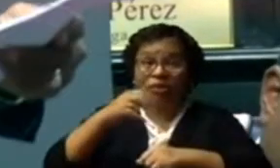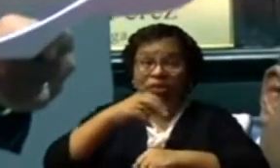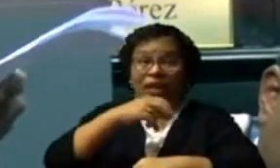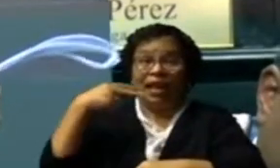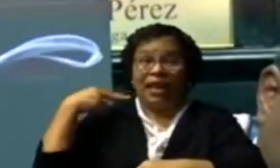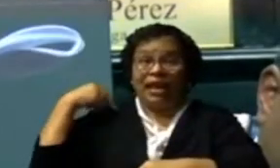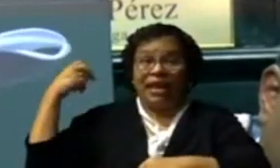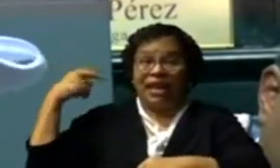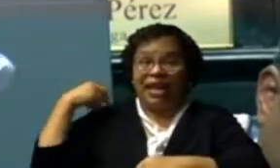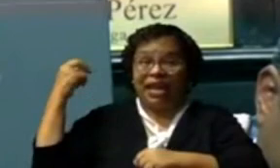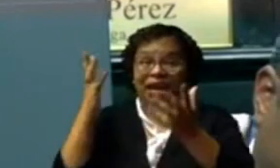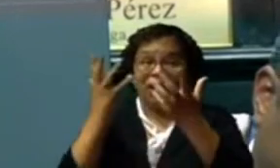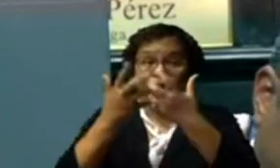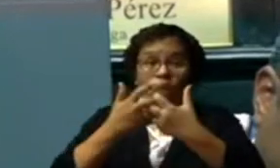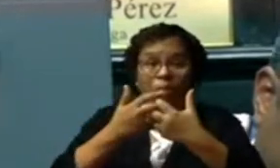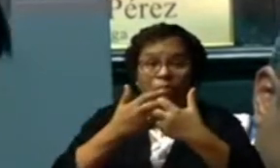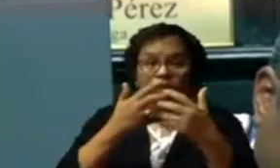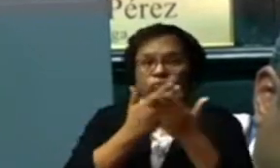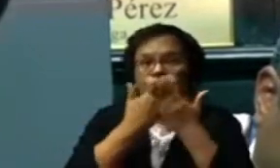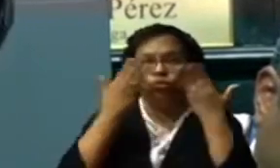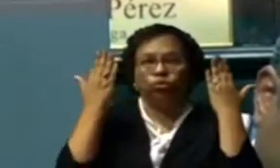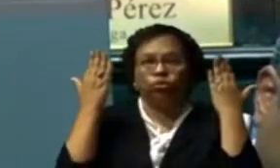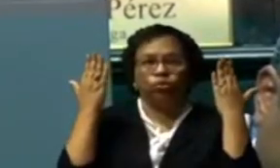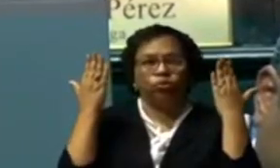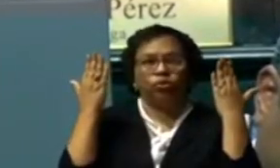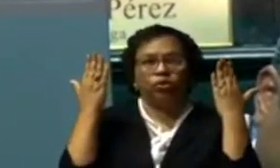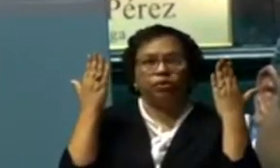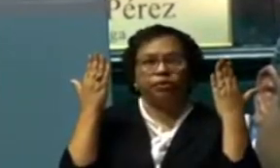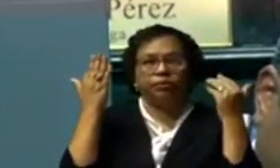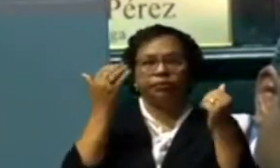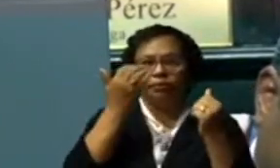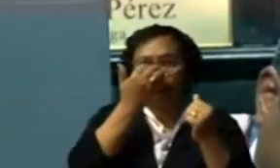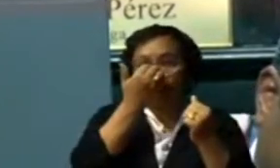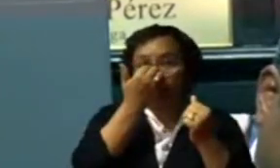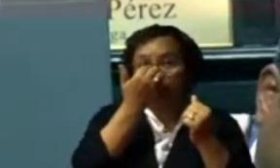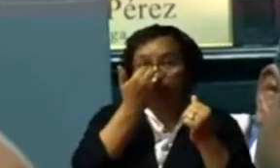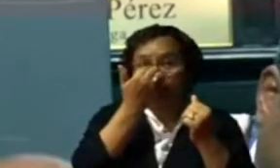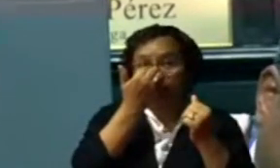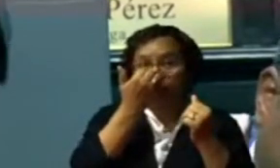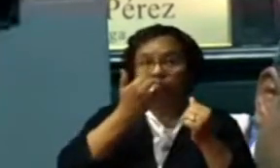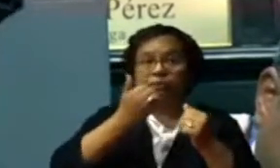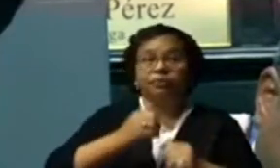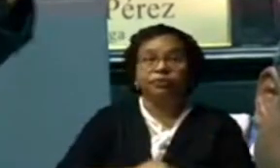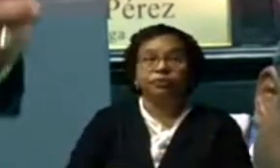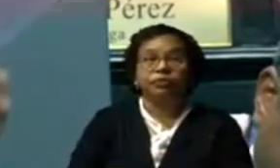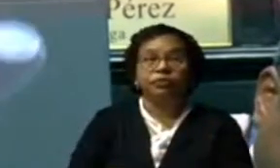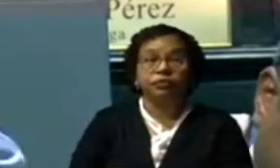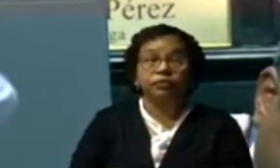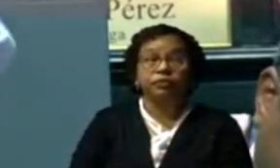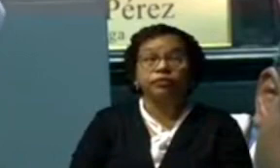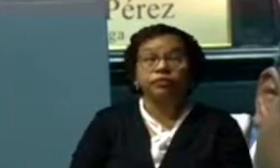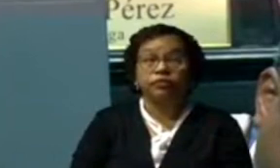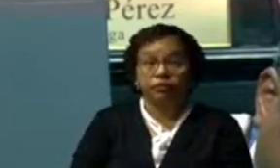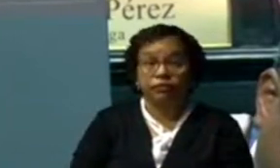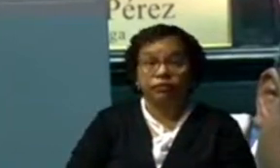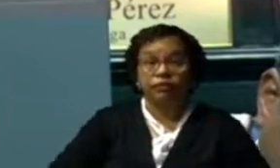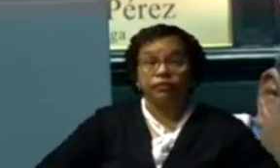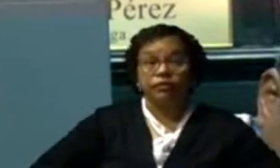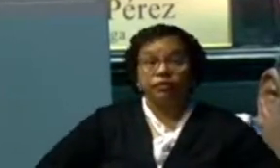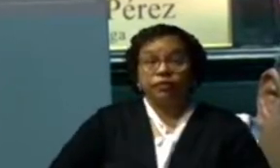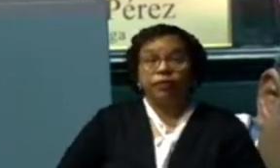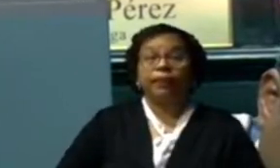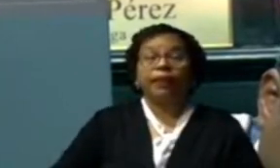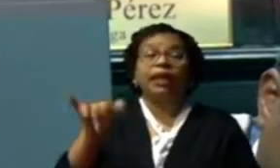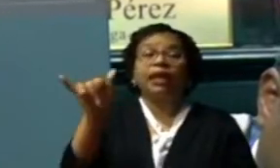medios para que los campesinos traigan sus productos y se parqueen